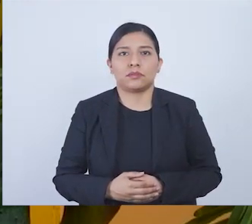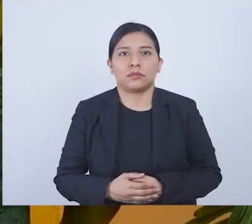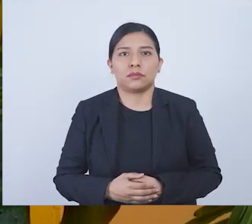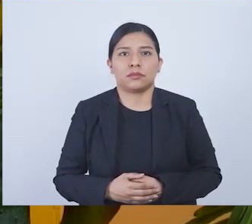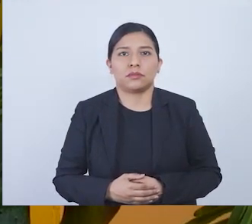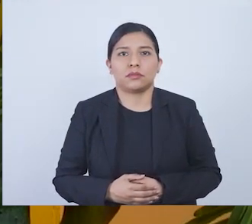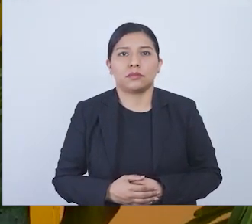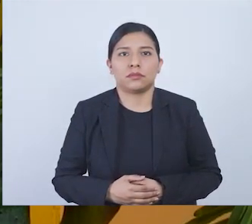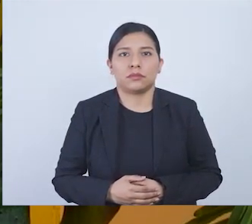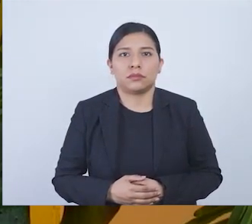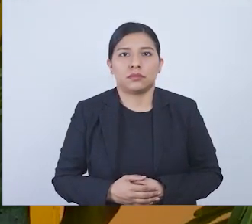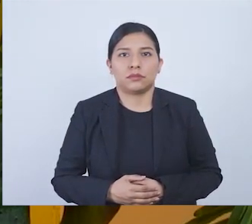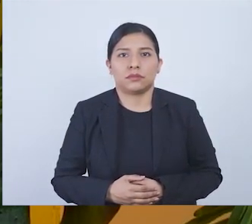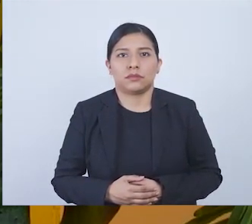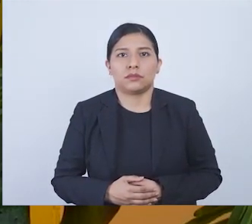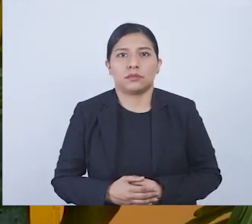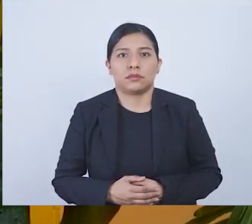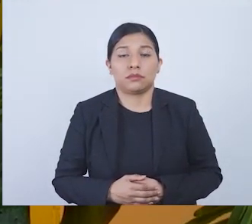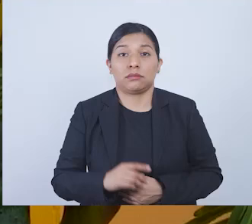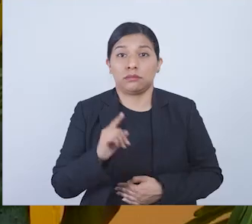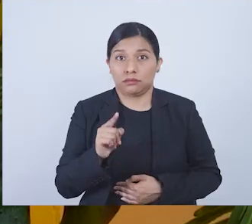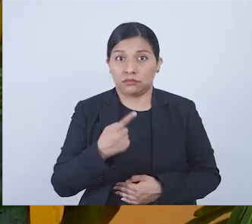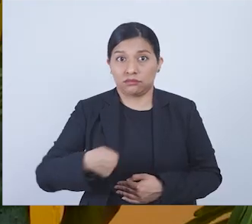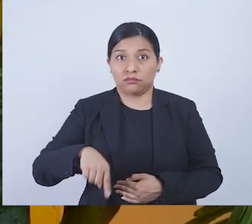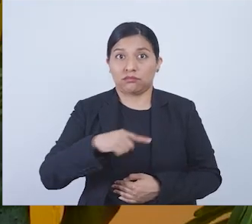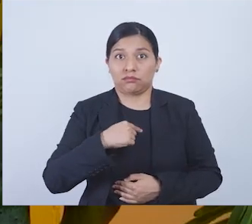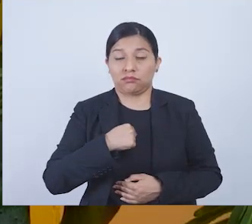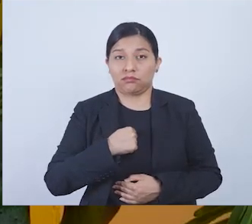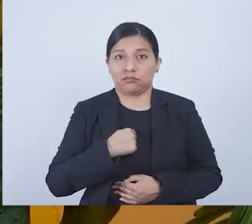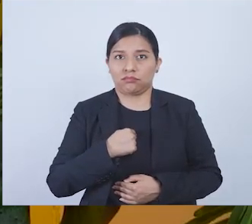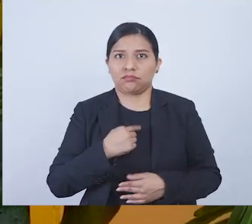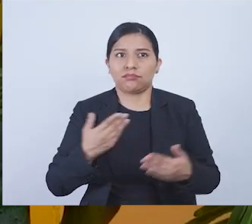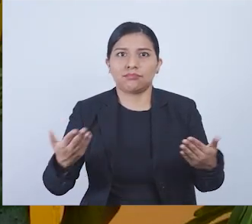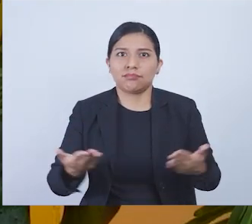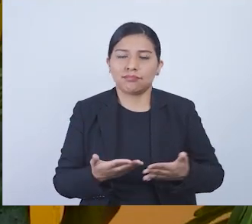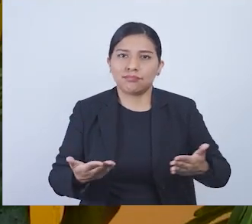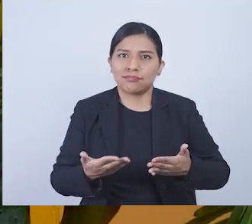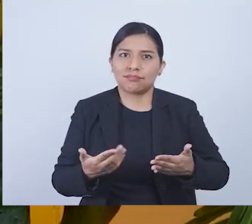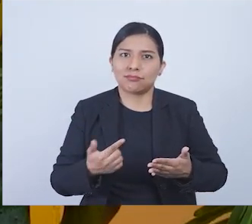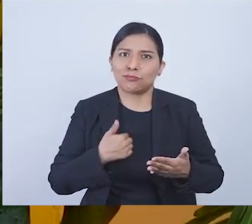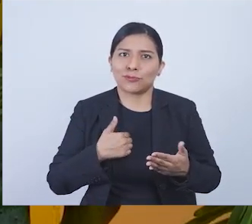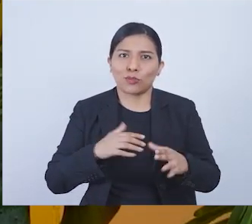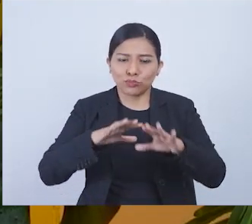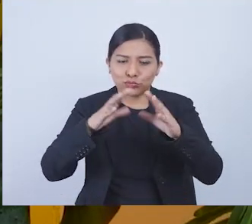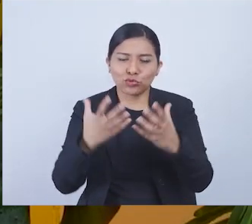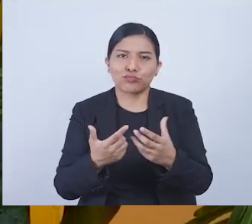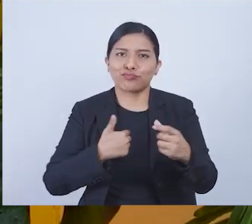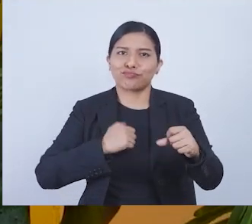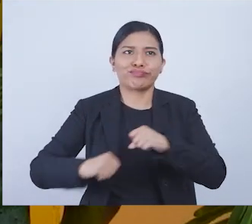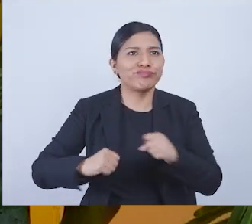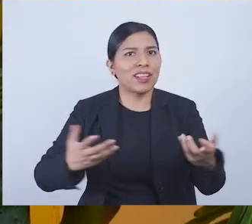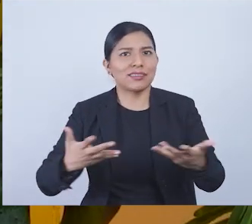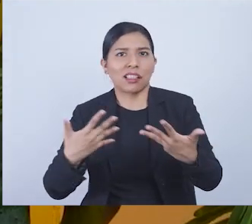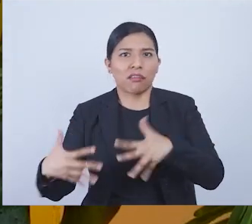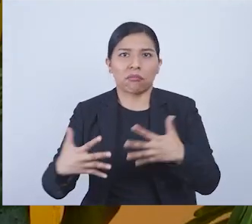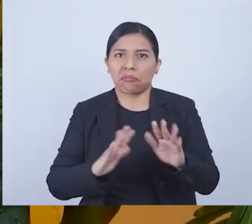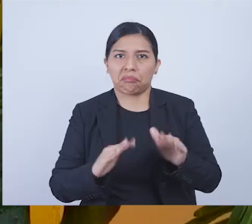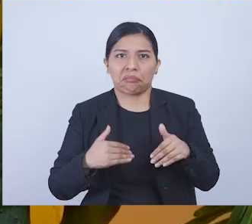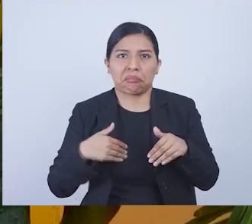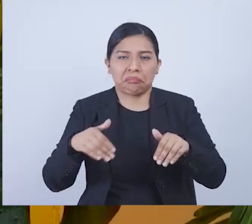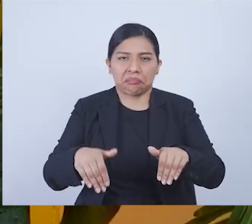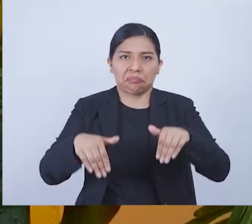Y pasamos de ser los protagonistas del mundo a ser espectadores, incluso hasta de nuestra propia